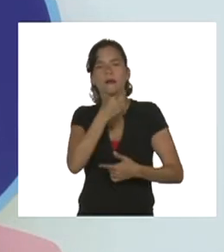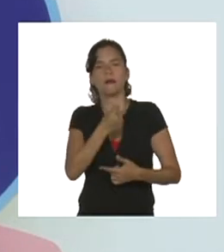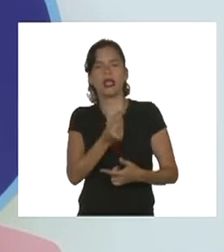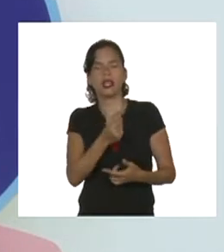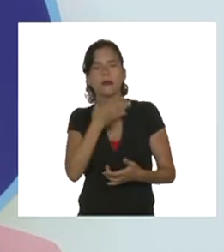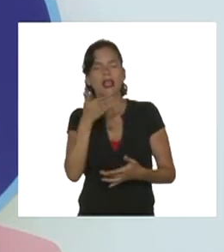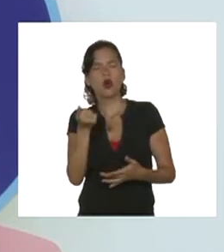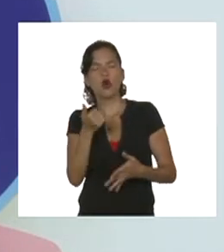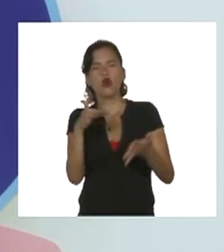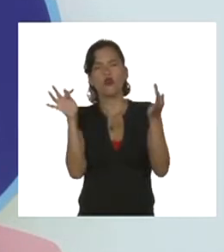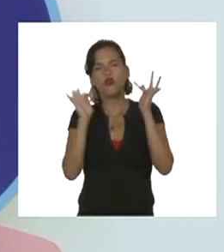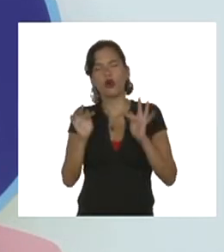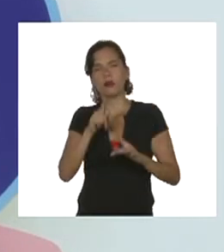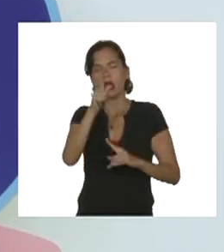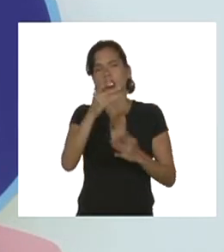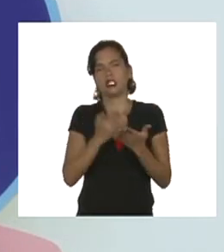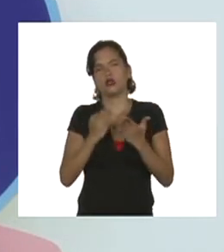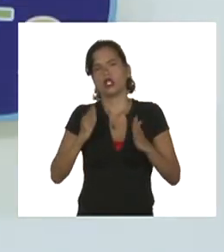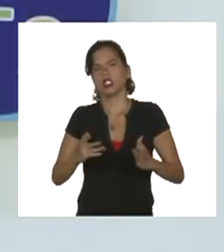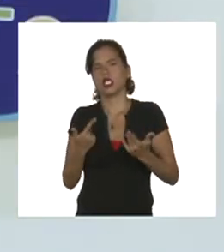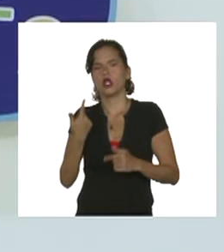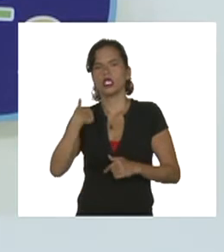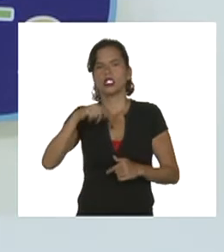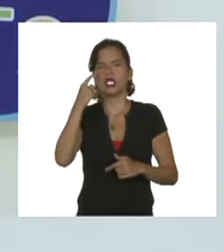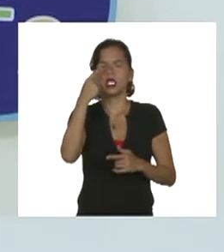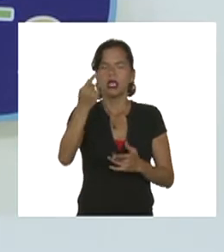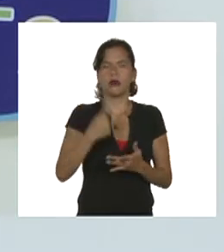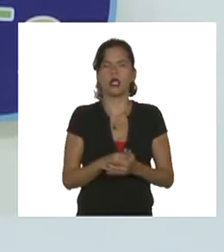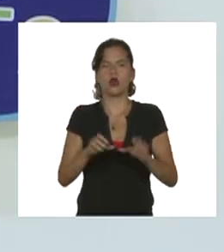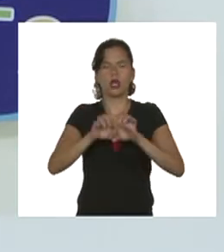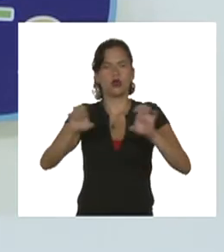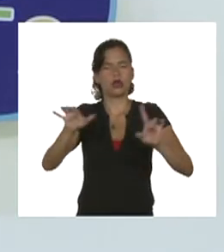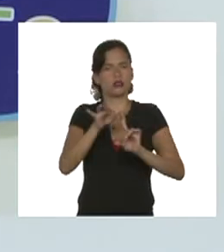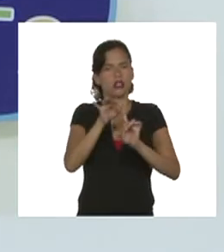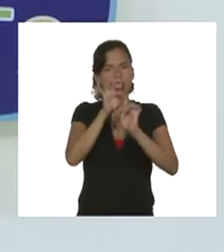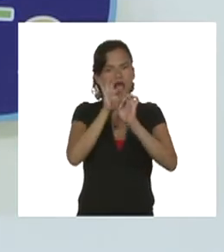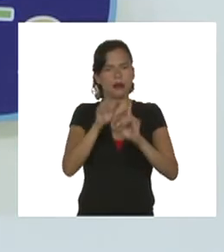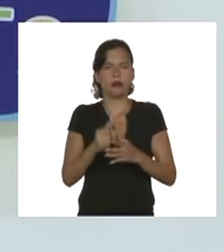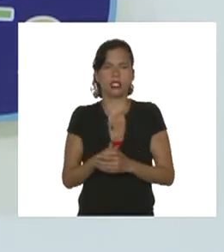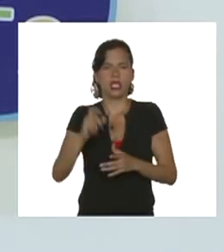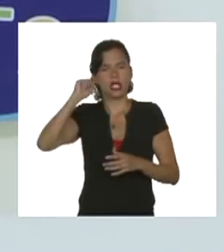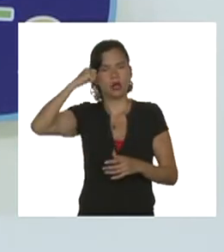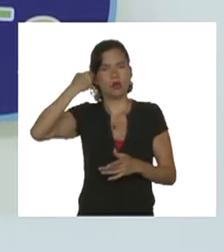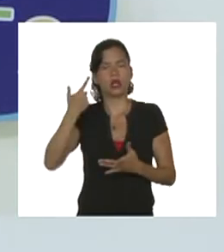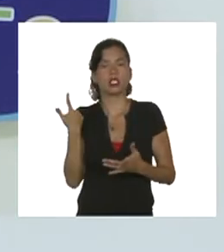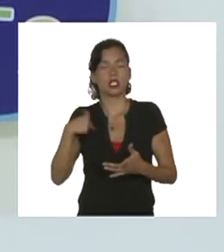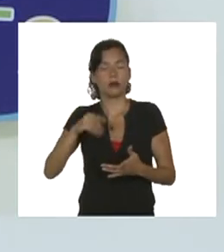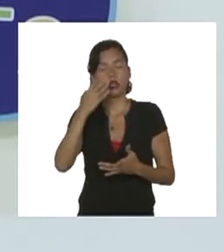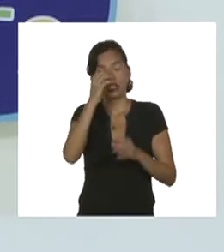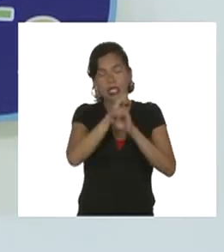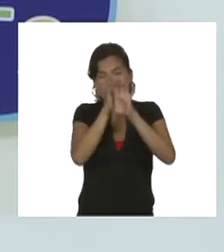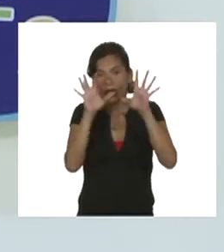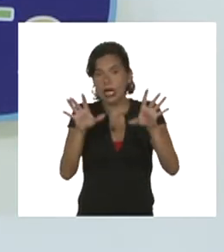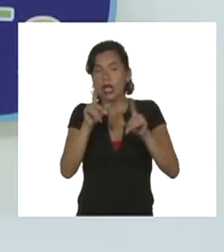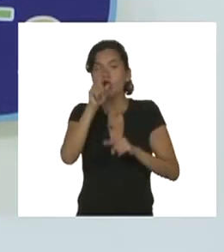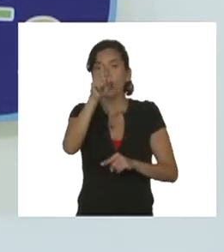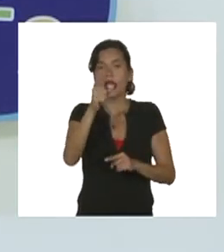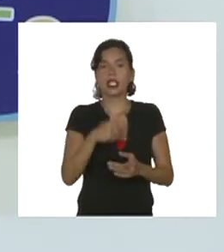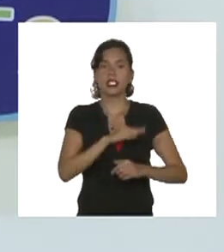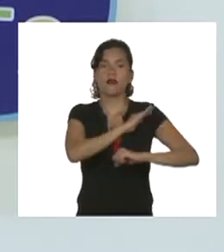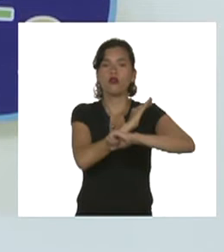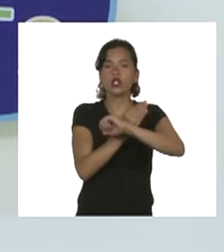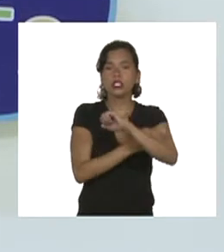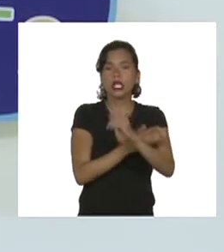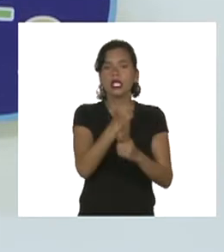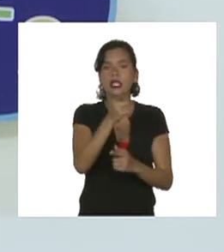ese estudiante. Porque en lo que se refiere a la modalidad de educación especial, recuerden que debemos tomar en cuenta esas